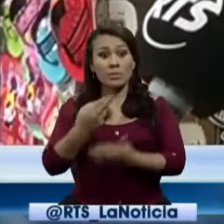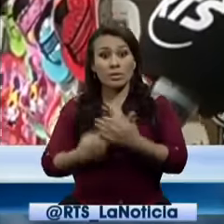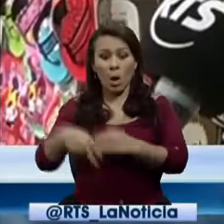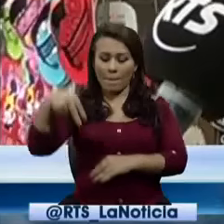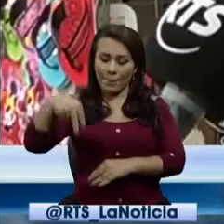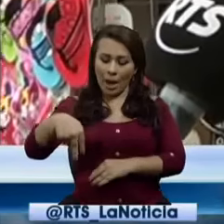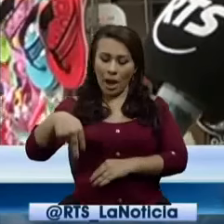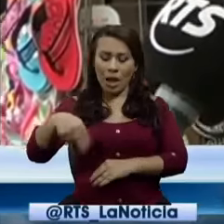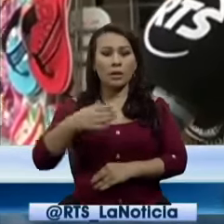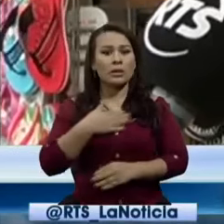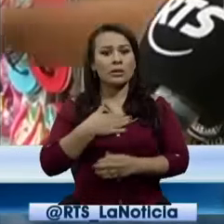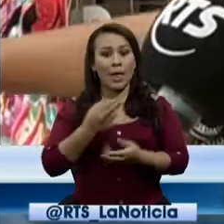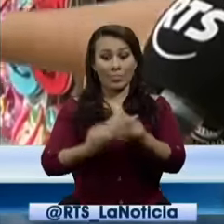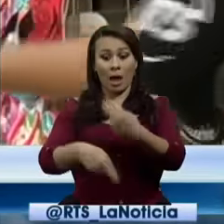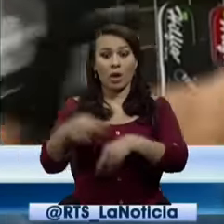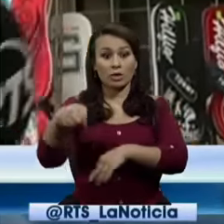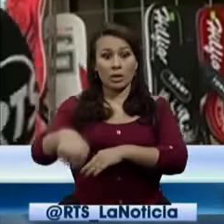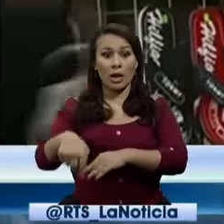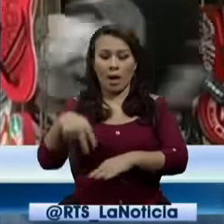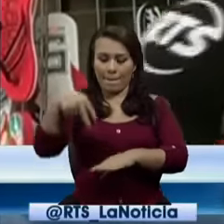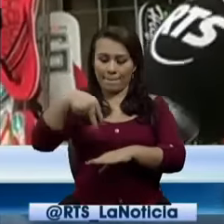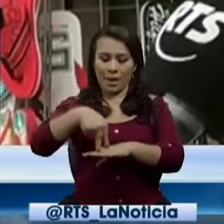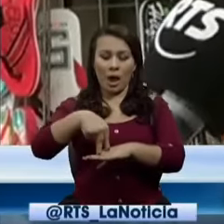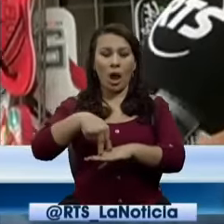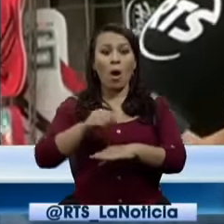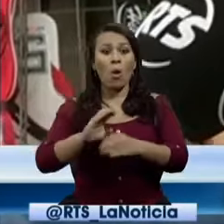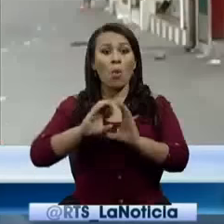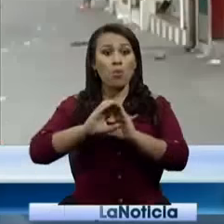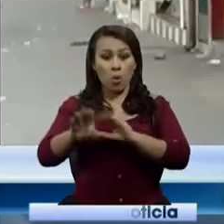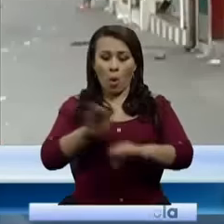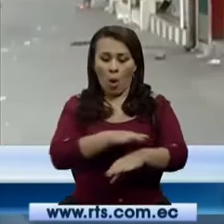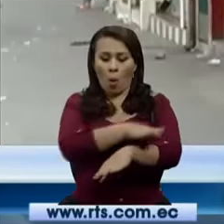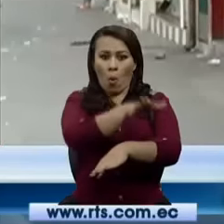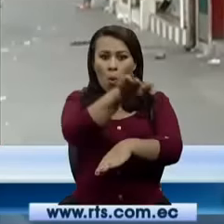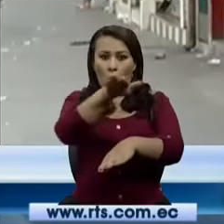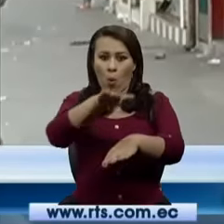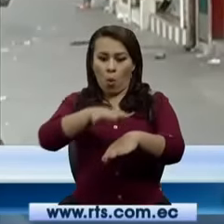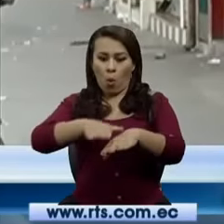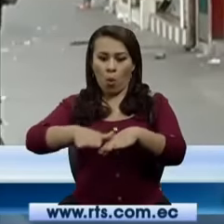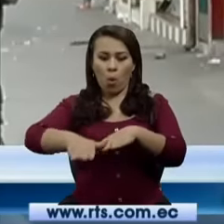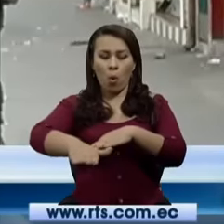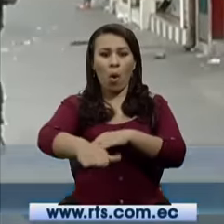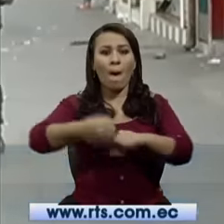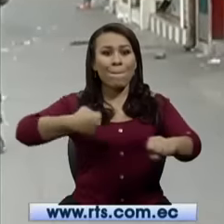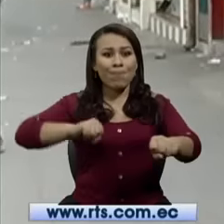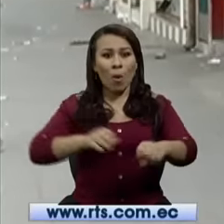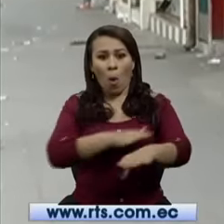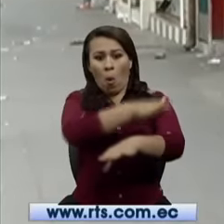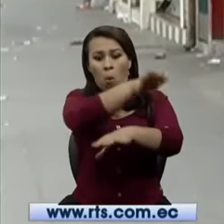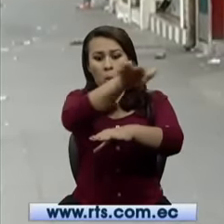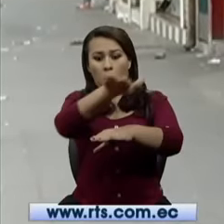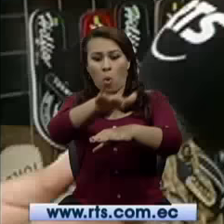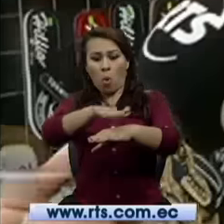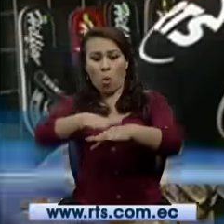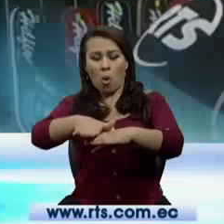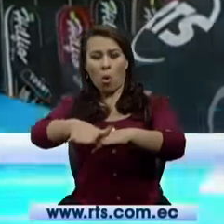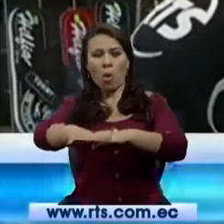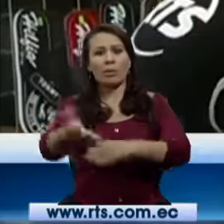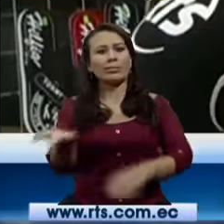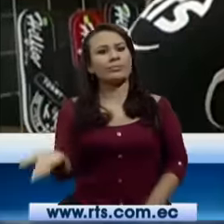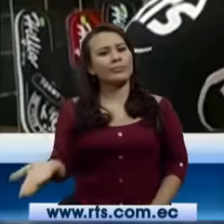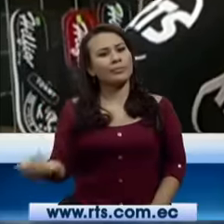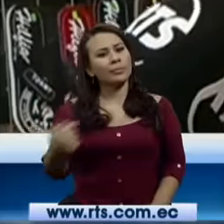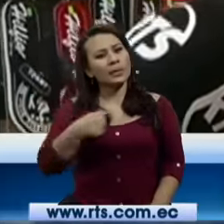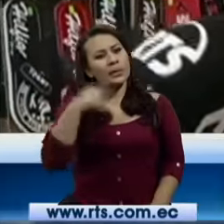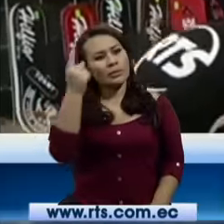comerciantes tenemos hijos y se suben con la Vereda sí se suben Hay carros motos que porque está aquí lleno y los carros haan para acá Por